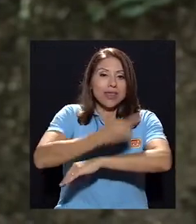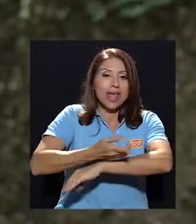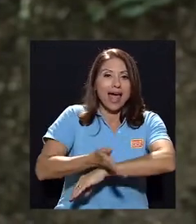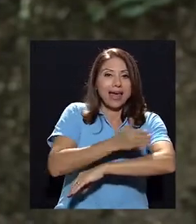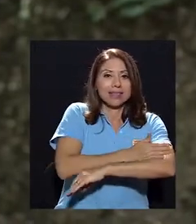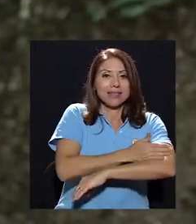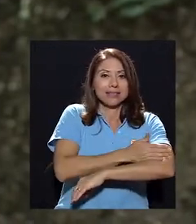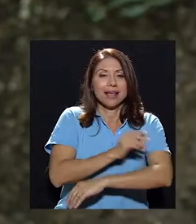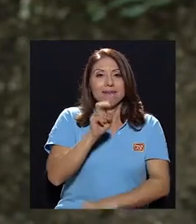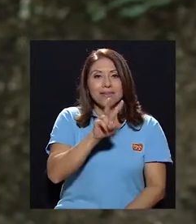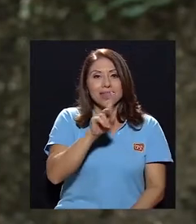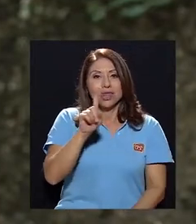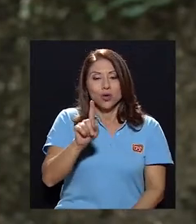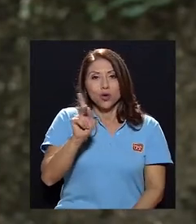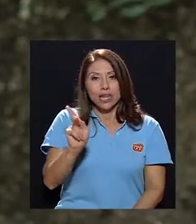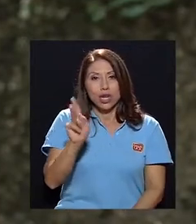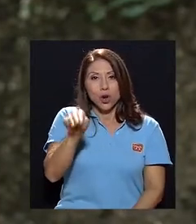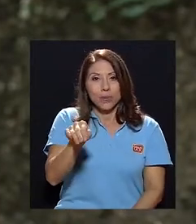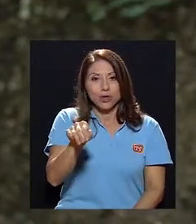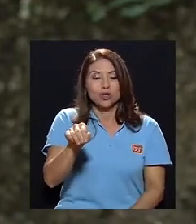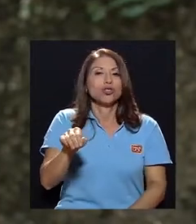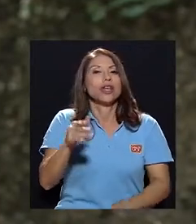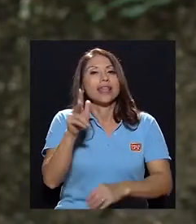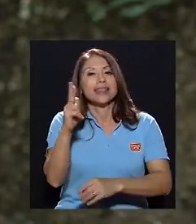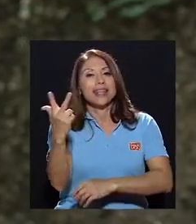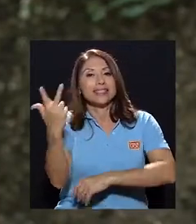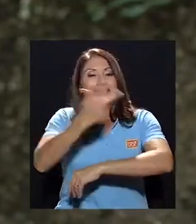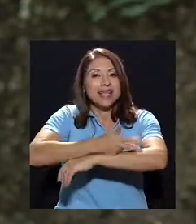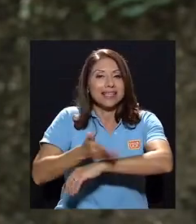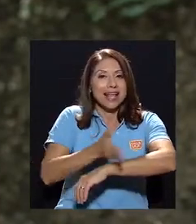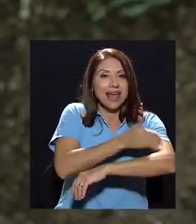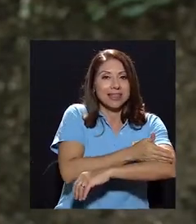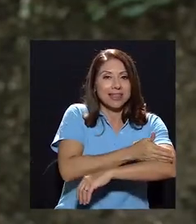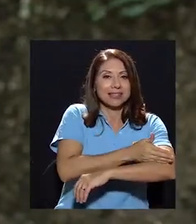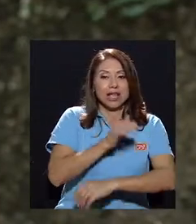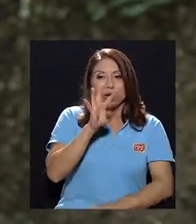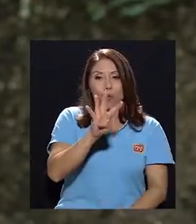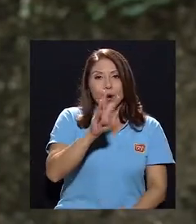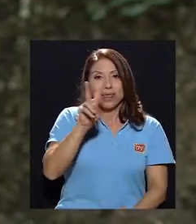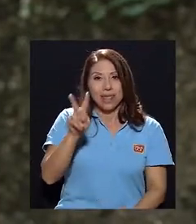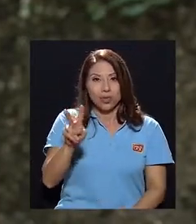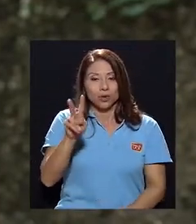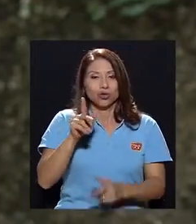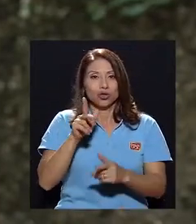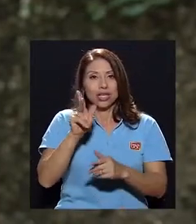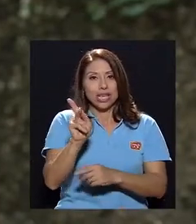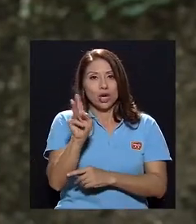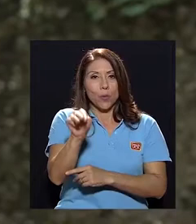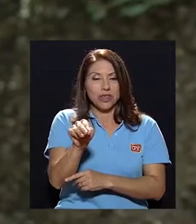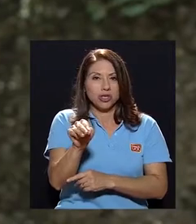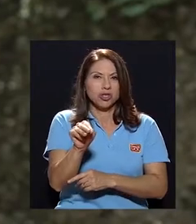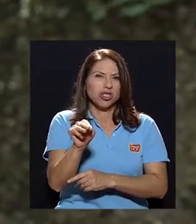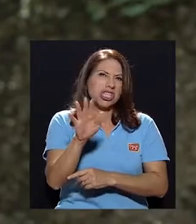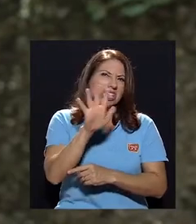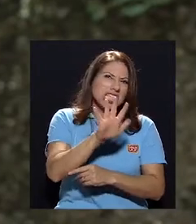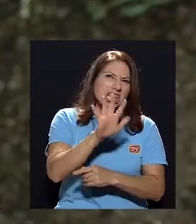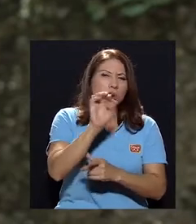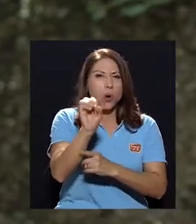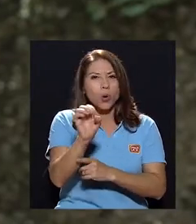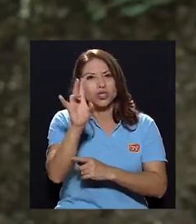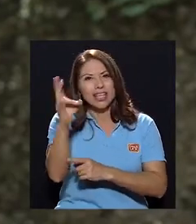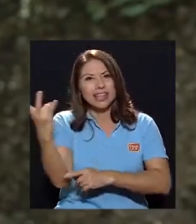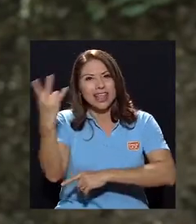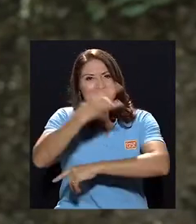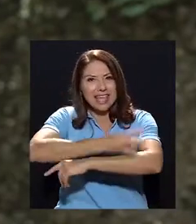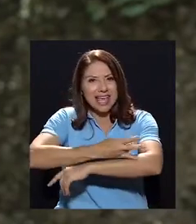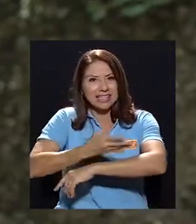21 kilómetros se pueden preparar unos 3 días antes. Para una maratón se pueden preparar unos 5 a 7 días antes. Y para una